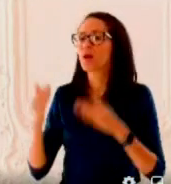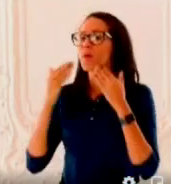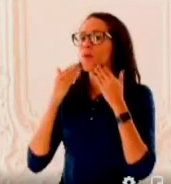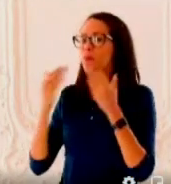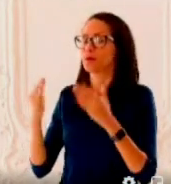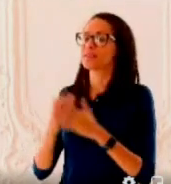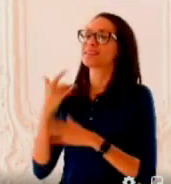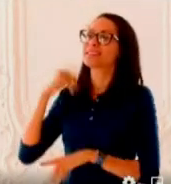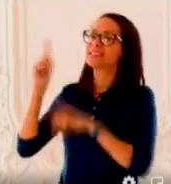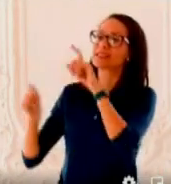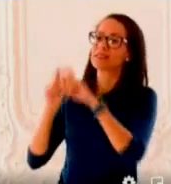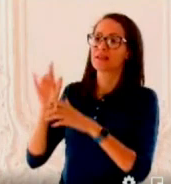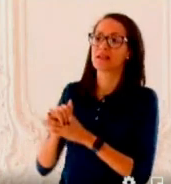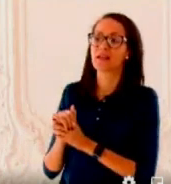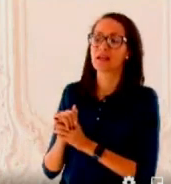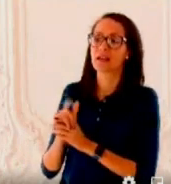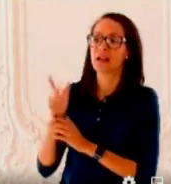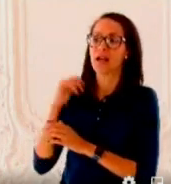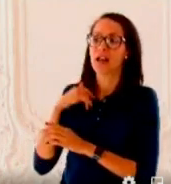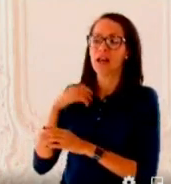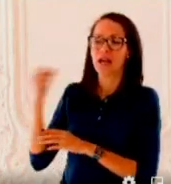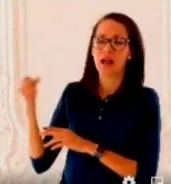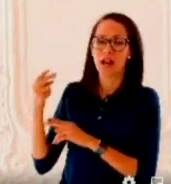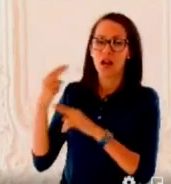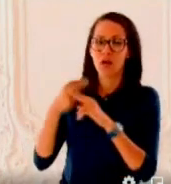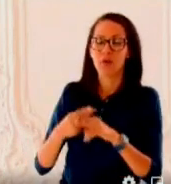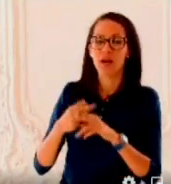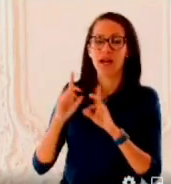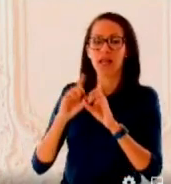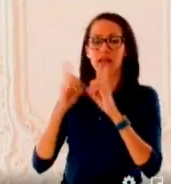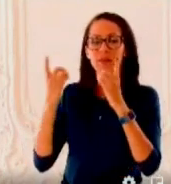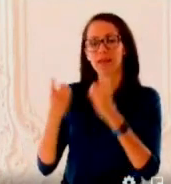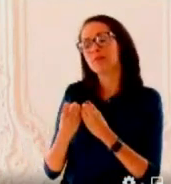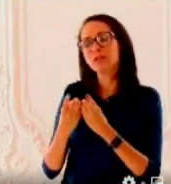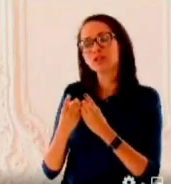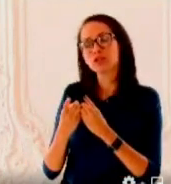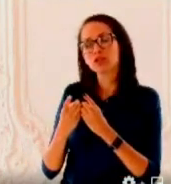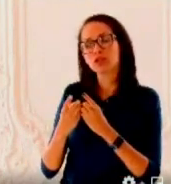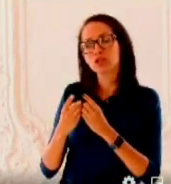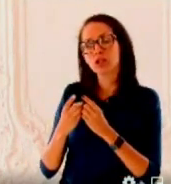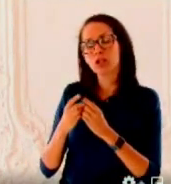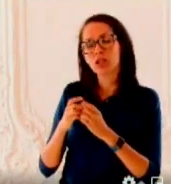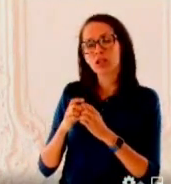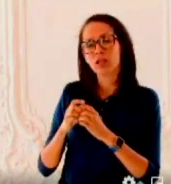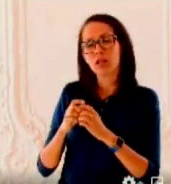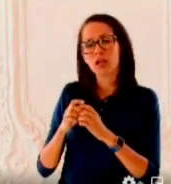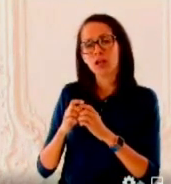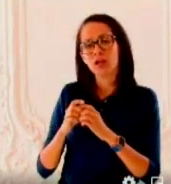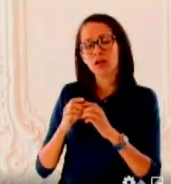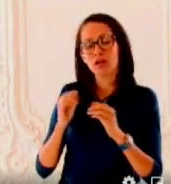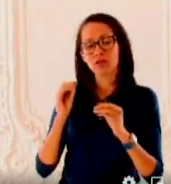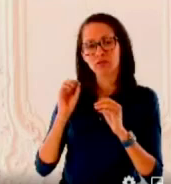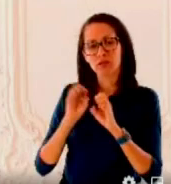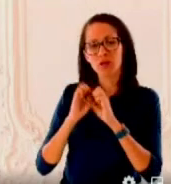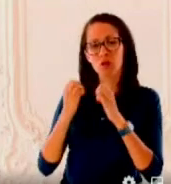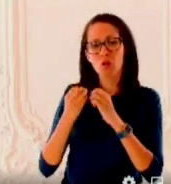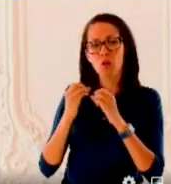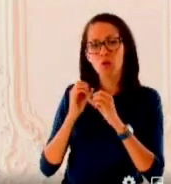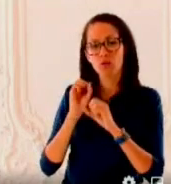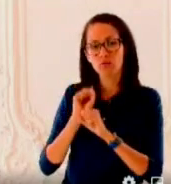Quería preguntarle la designada del Departamento de Transportación y Obras Públicas. Usted ha enfatizado en varias ocasiones que tiene como